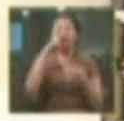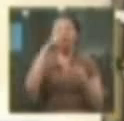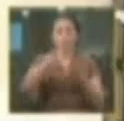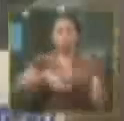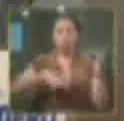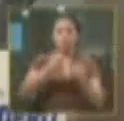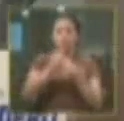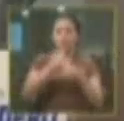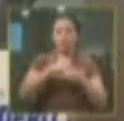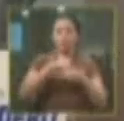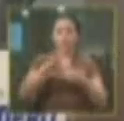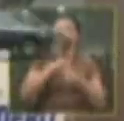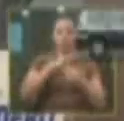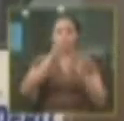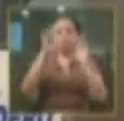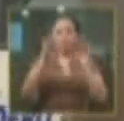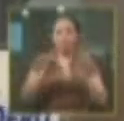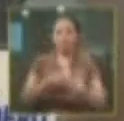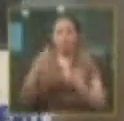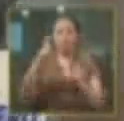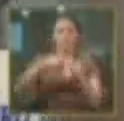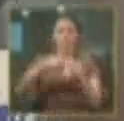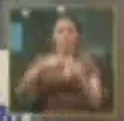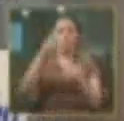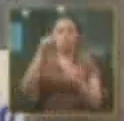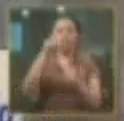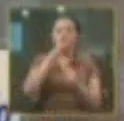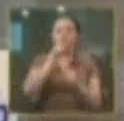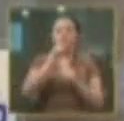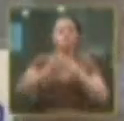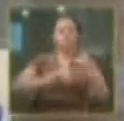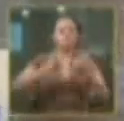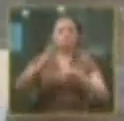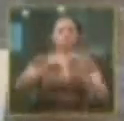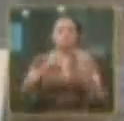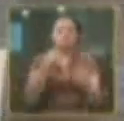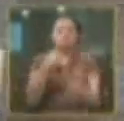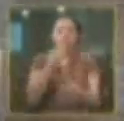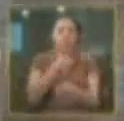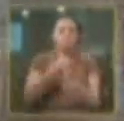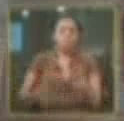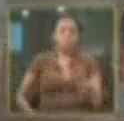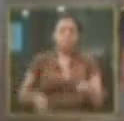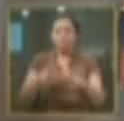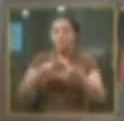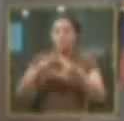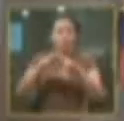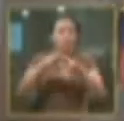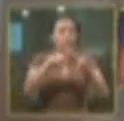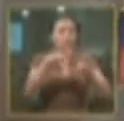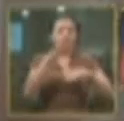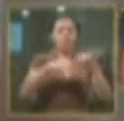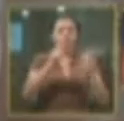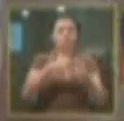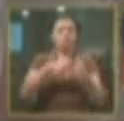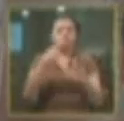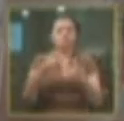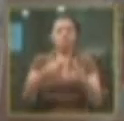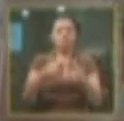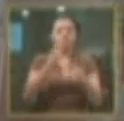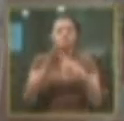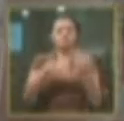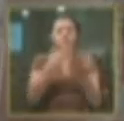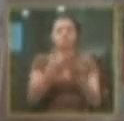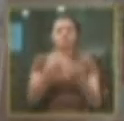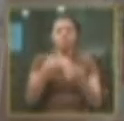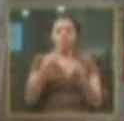hecho el señor secretario, primero, no es responsabilidad de la presidencia vigilar que a ustedes les lleguen los textos. Mi obligación